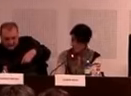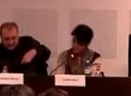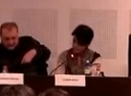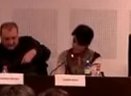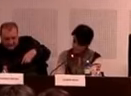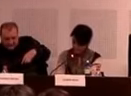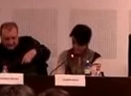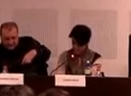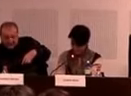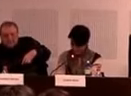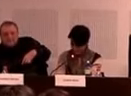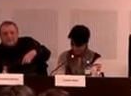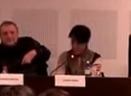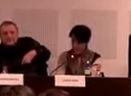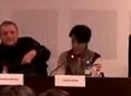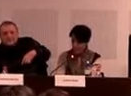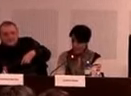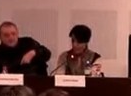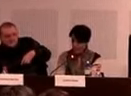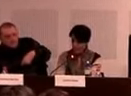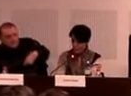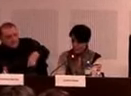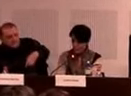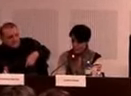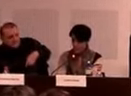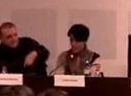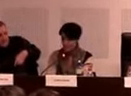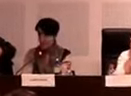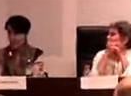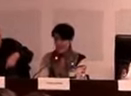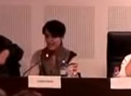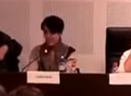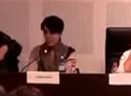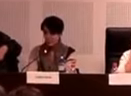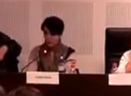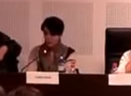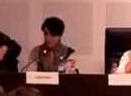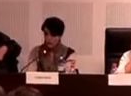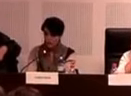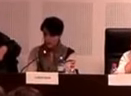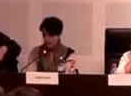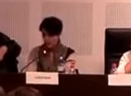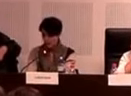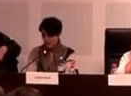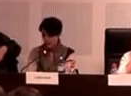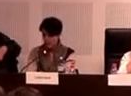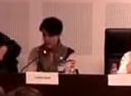idea, porque parece que es algo que no existe, que también hay una